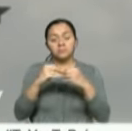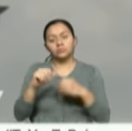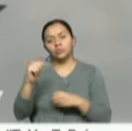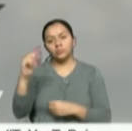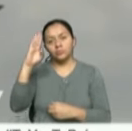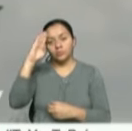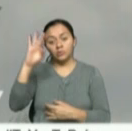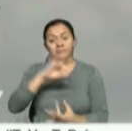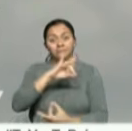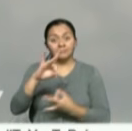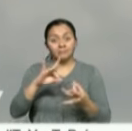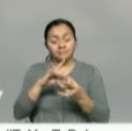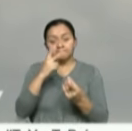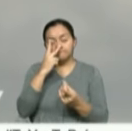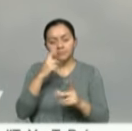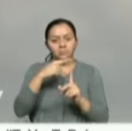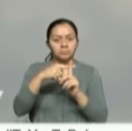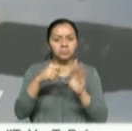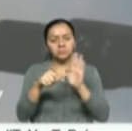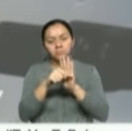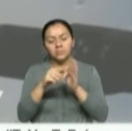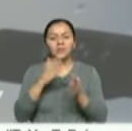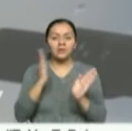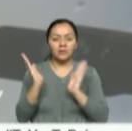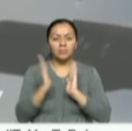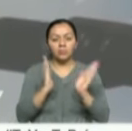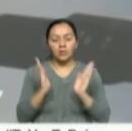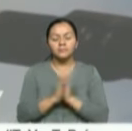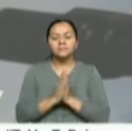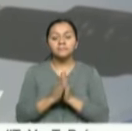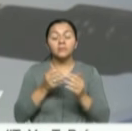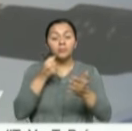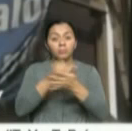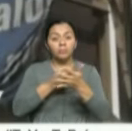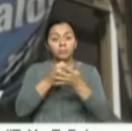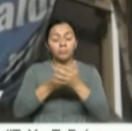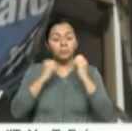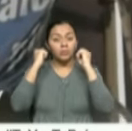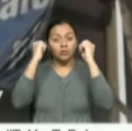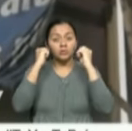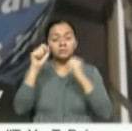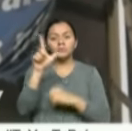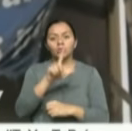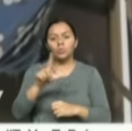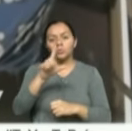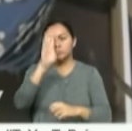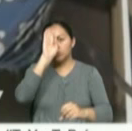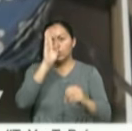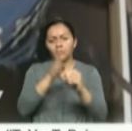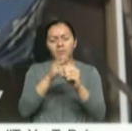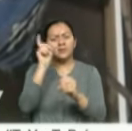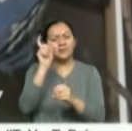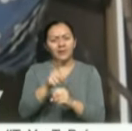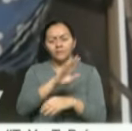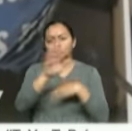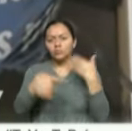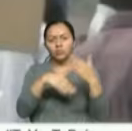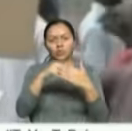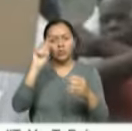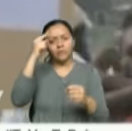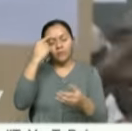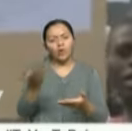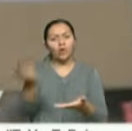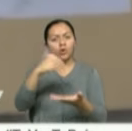embargo, precisaron que el balance aún era provisional. La protesta del lunes tenía como objetivo exigir al gobierno de Kabila que convoque a